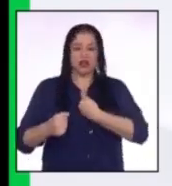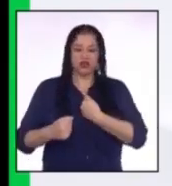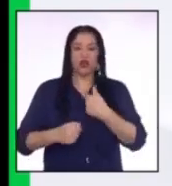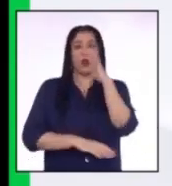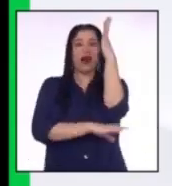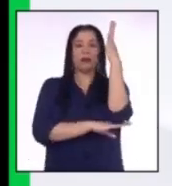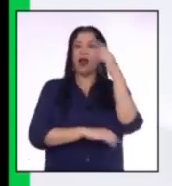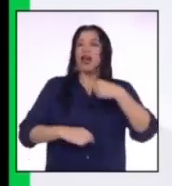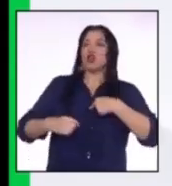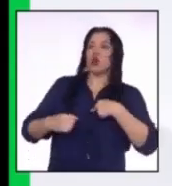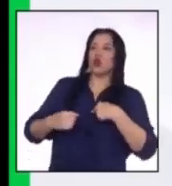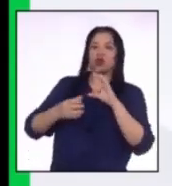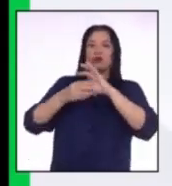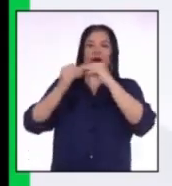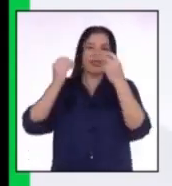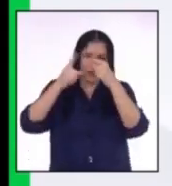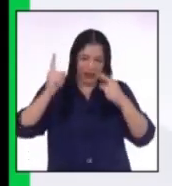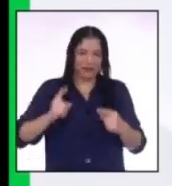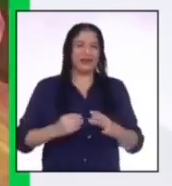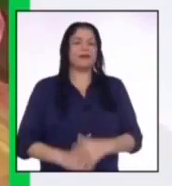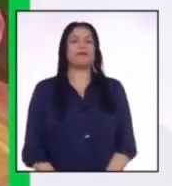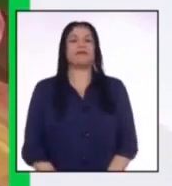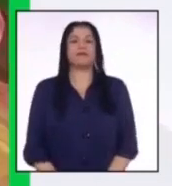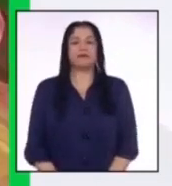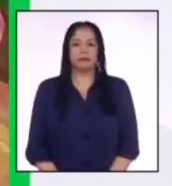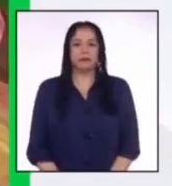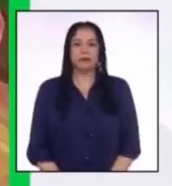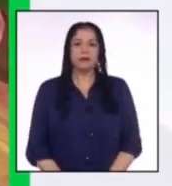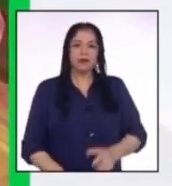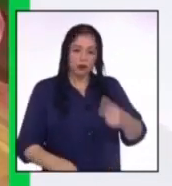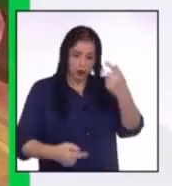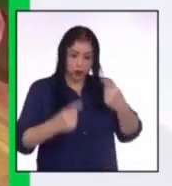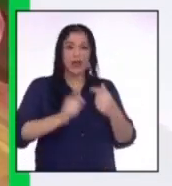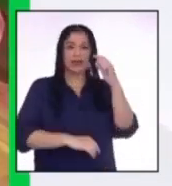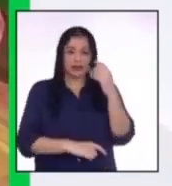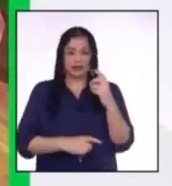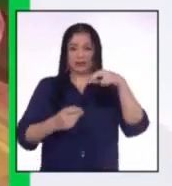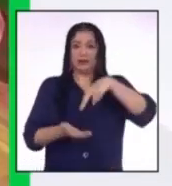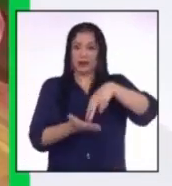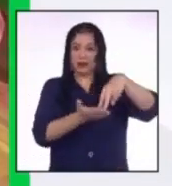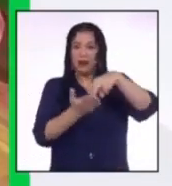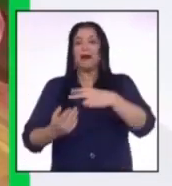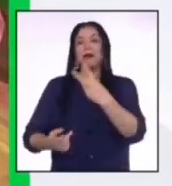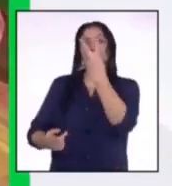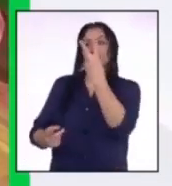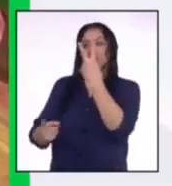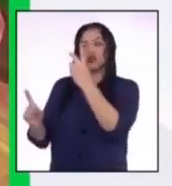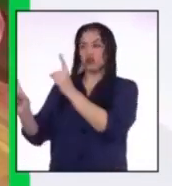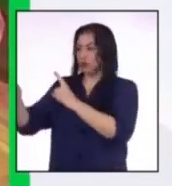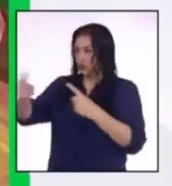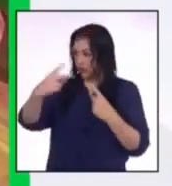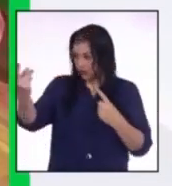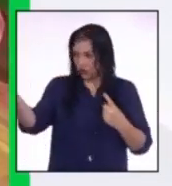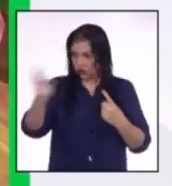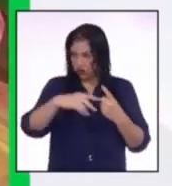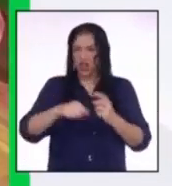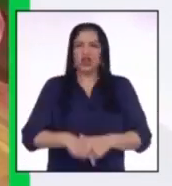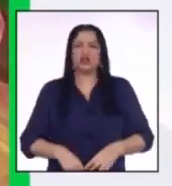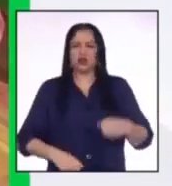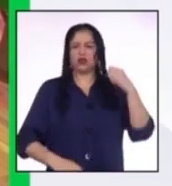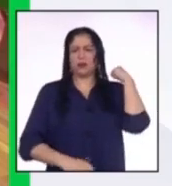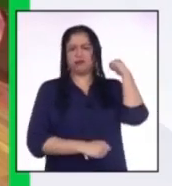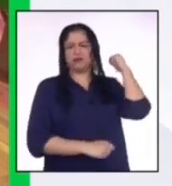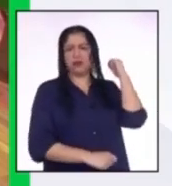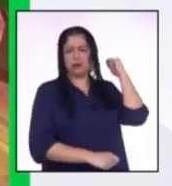yo soy una chambira yo soy un cedro muy bien vamos a tener un minuto para que dos jovencitos venga para acá ustedes dos son line adores